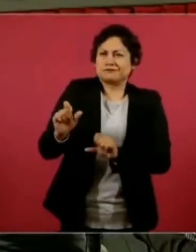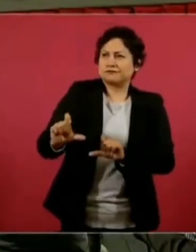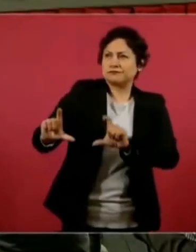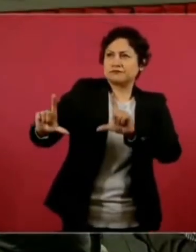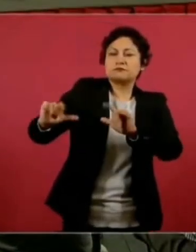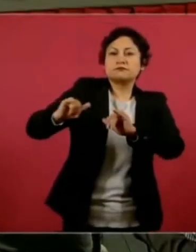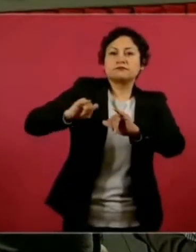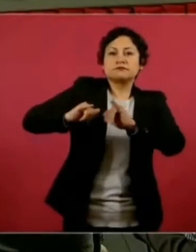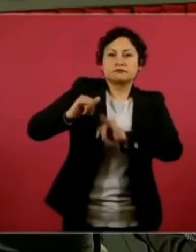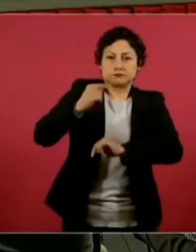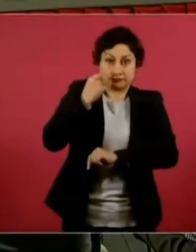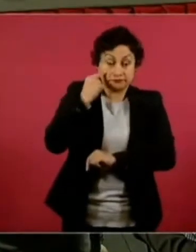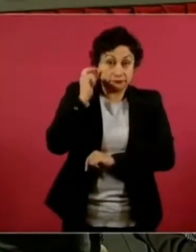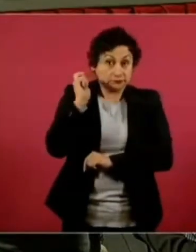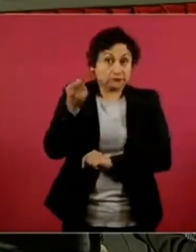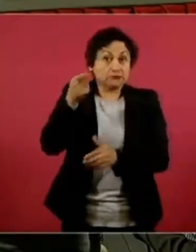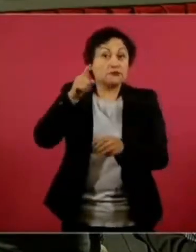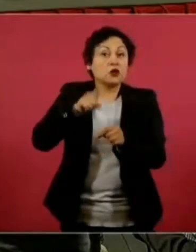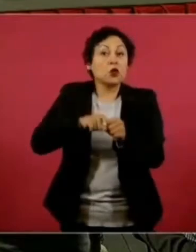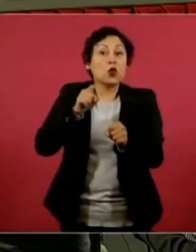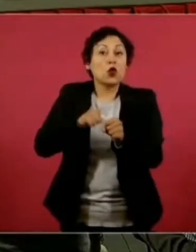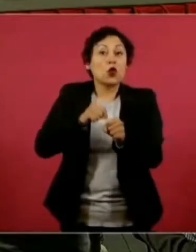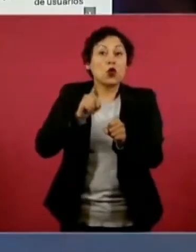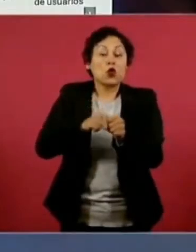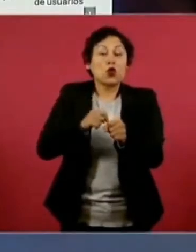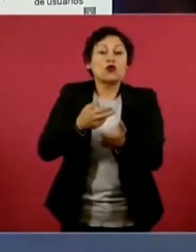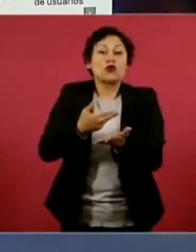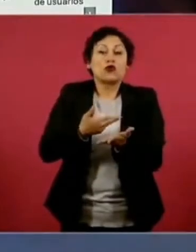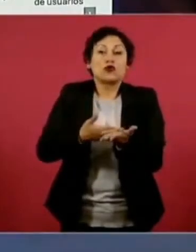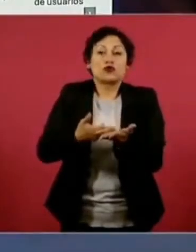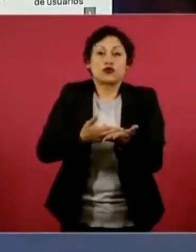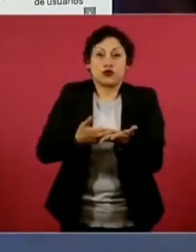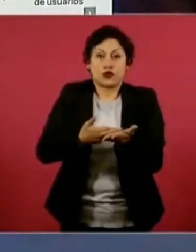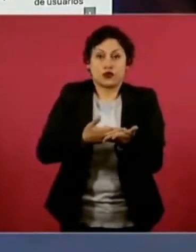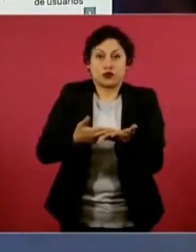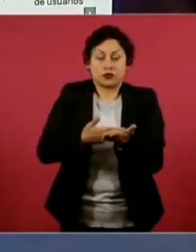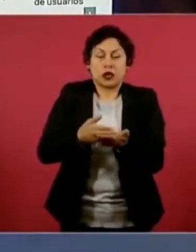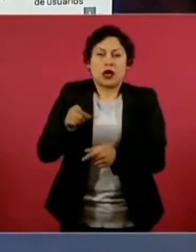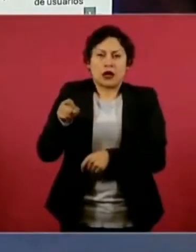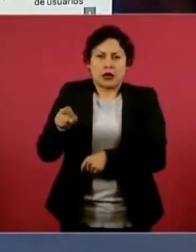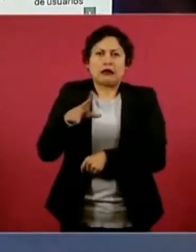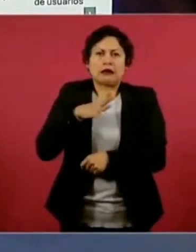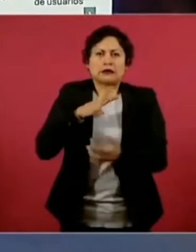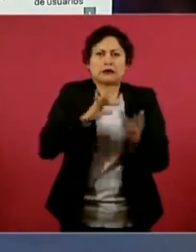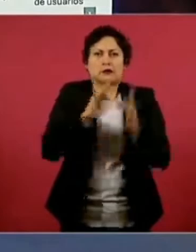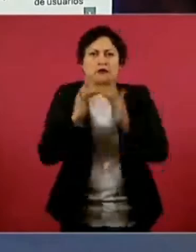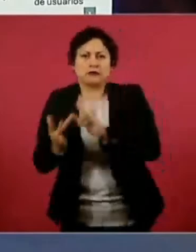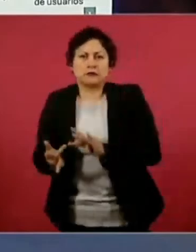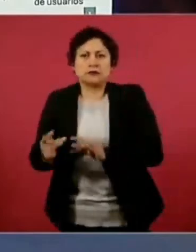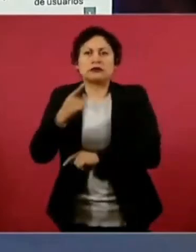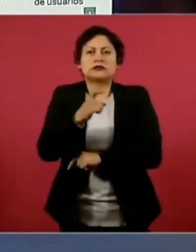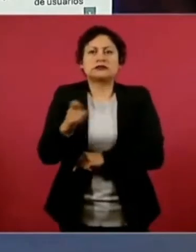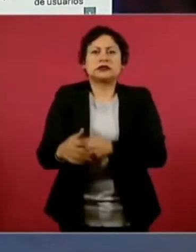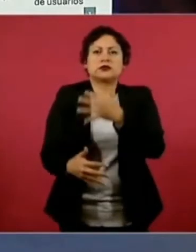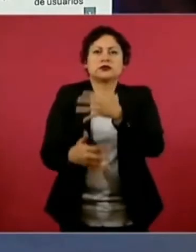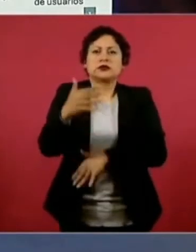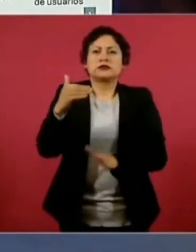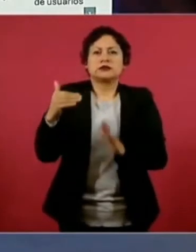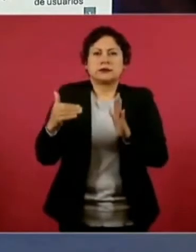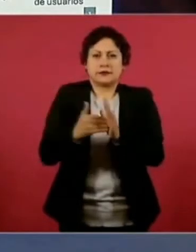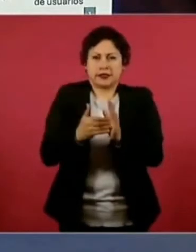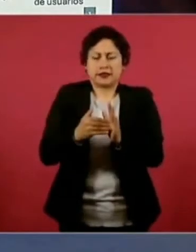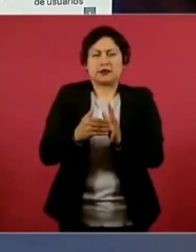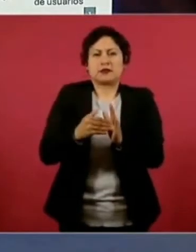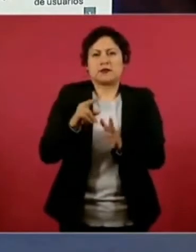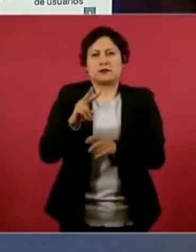una colorimetría en color rosa. De este lado podemos ver algunas redes que están en un nivel de tensión, son 115,000 volts. En naranja